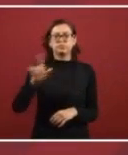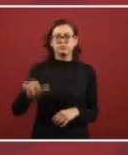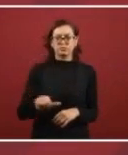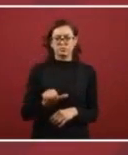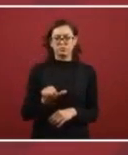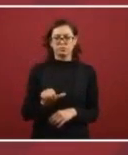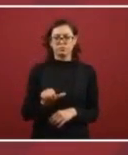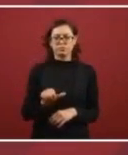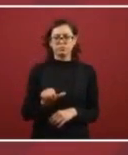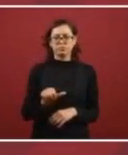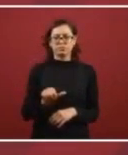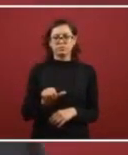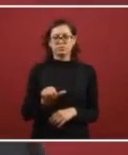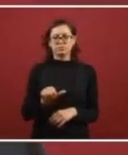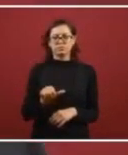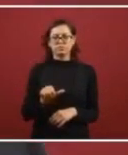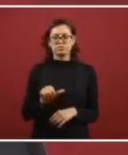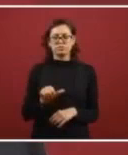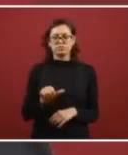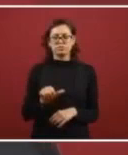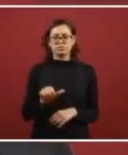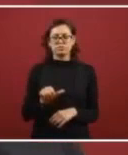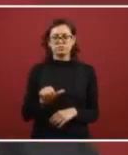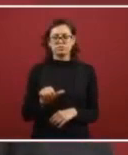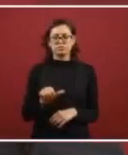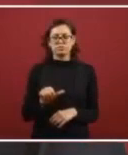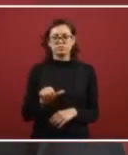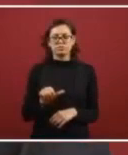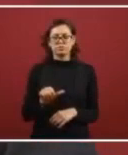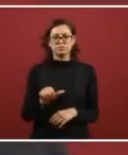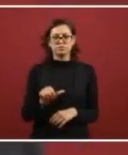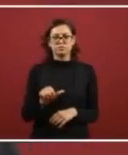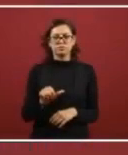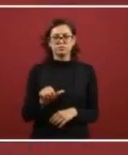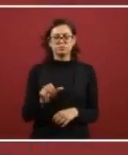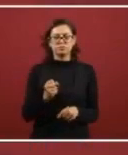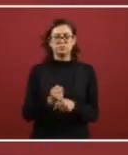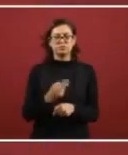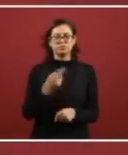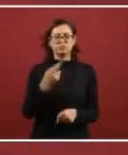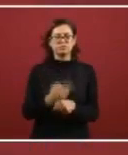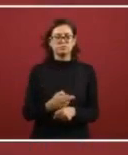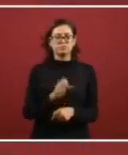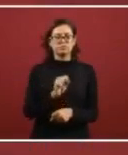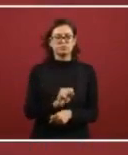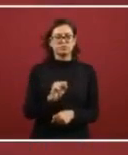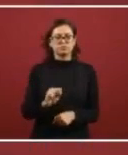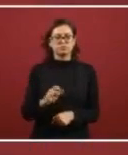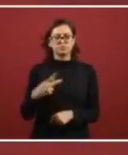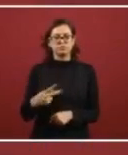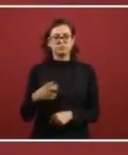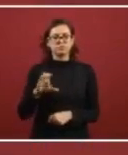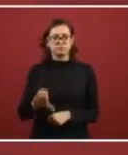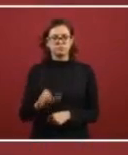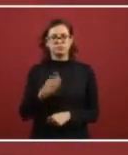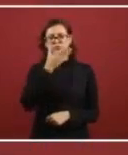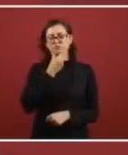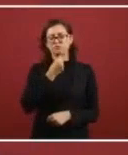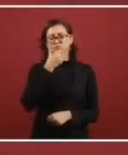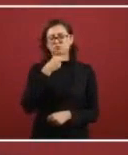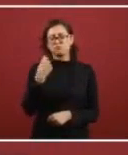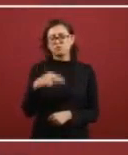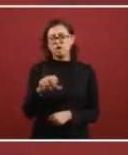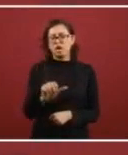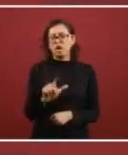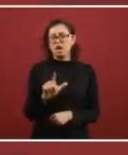posteriormente el secretario de Seguridad, Alfonso Durazo, va a dar a